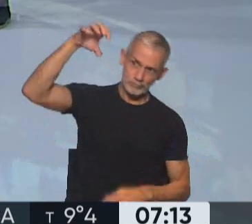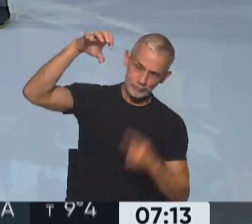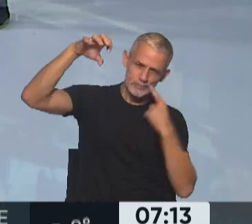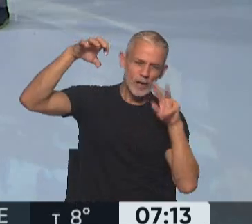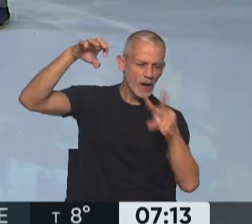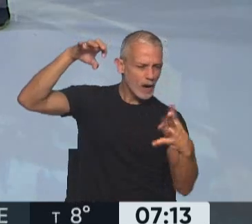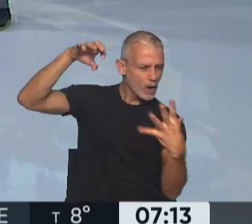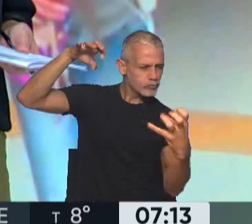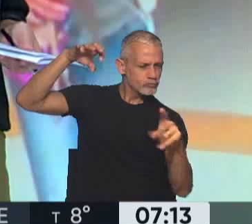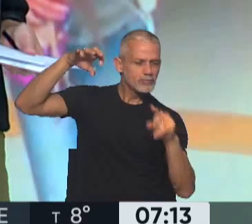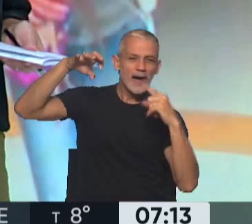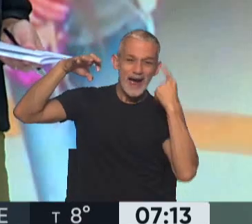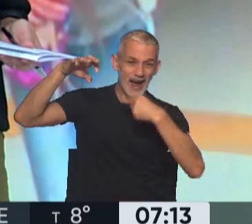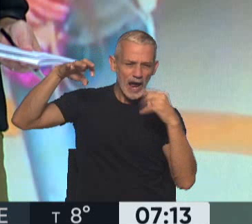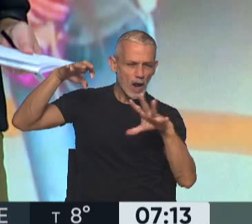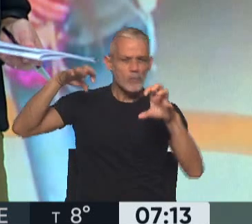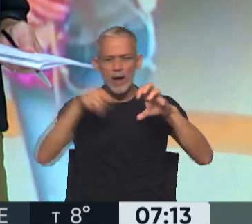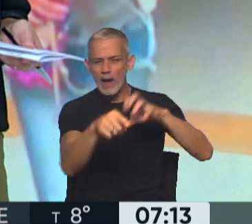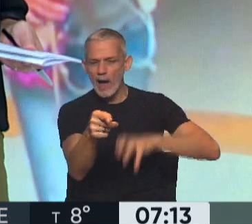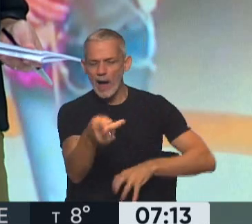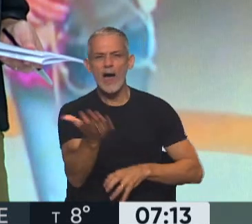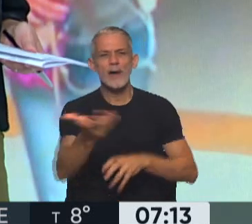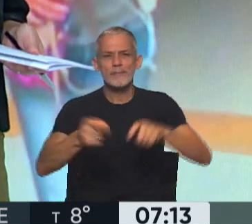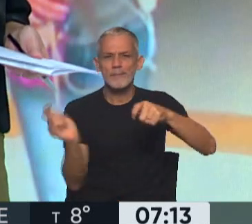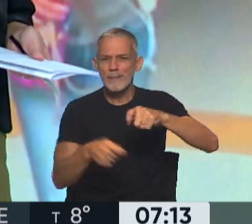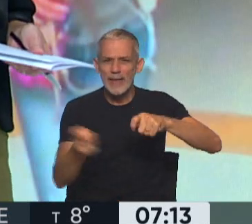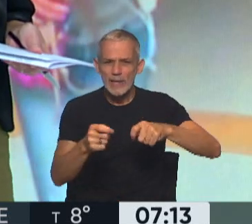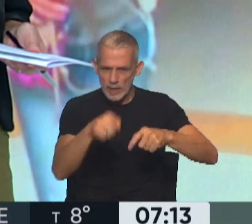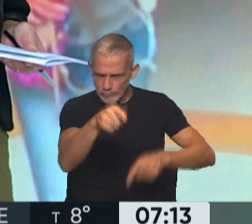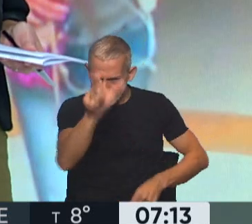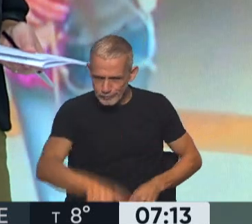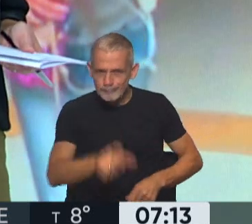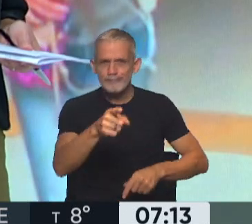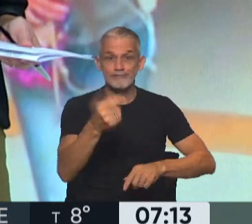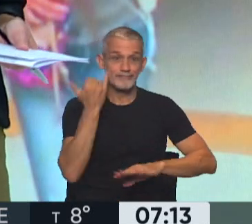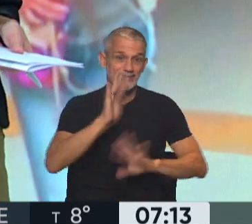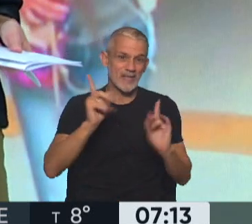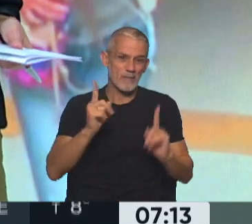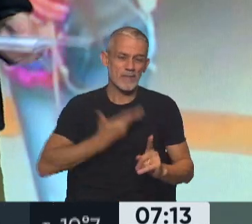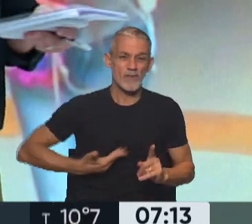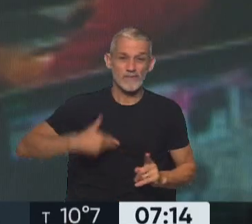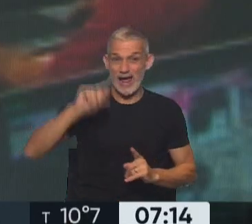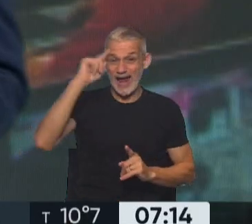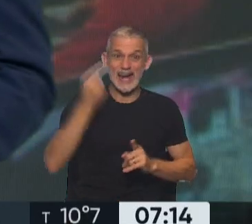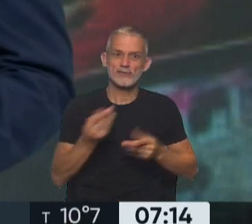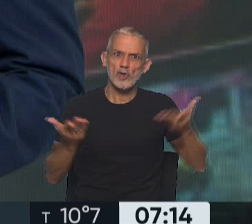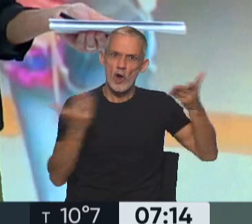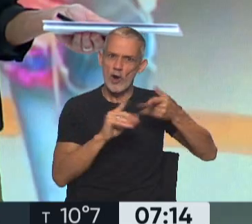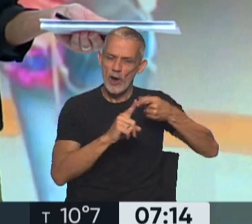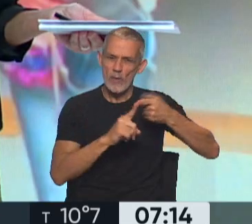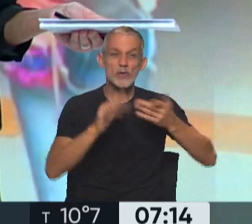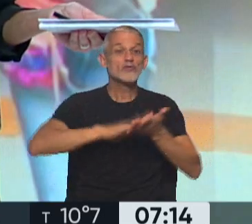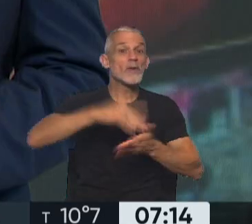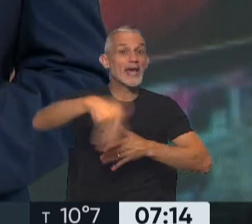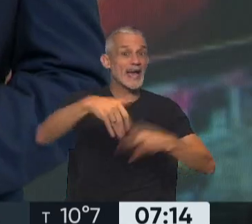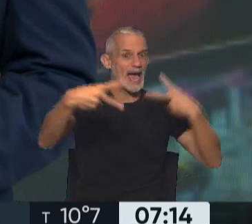de identificación facial también podría ser utilizado para esta oferta que hizo el gobierno de la ciudad a Nación, en el marco de los cortes de